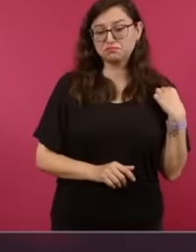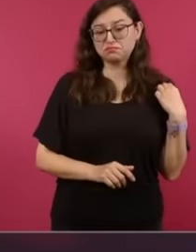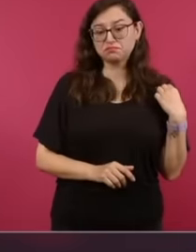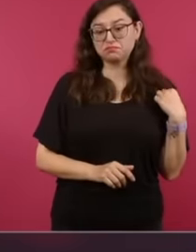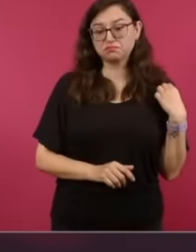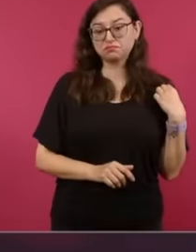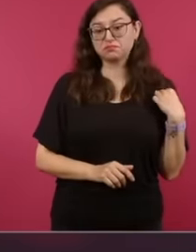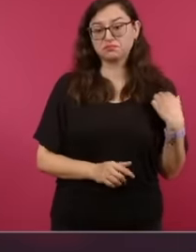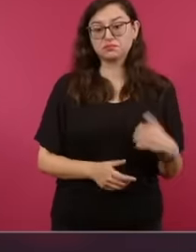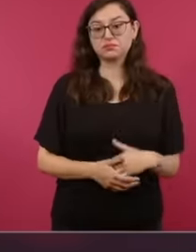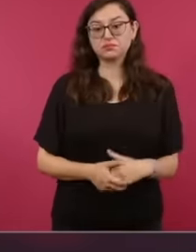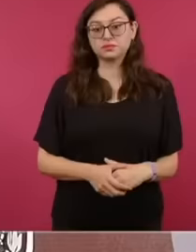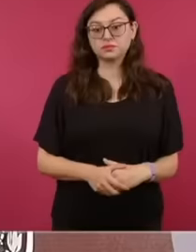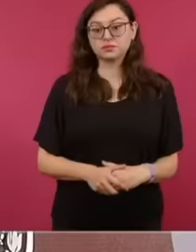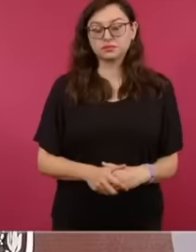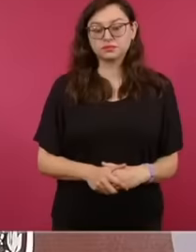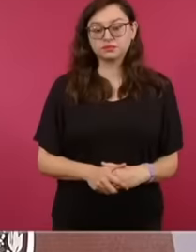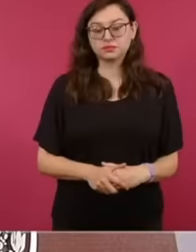una